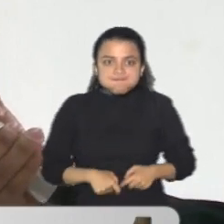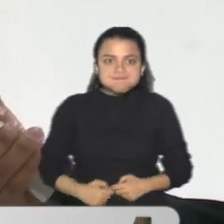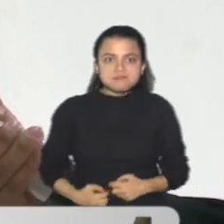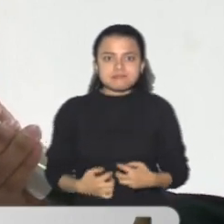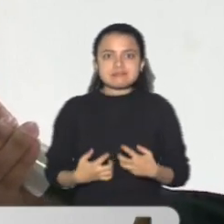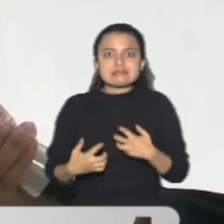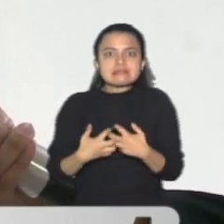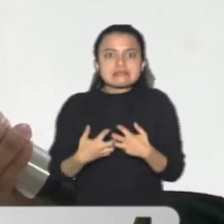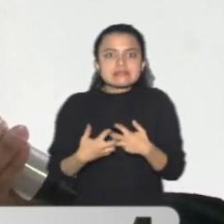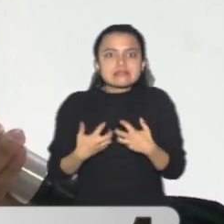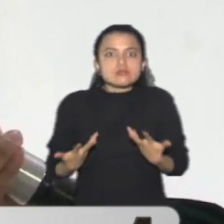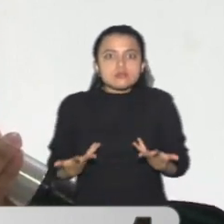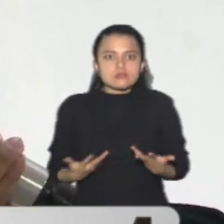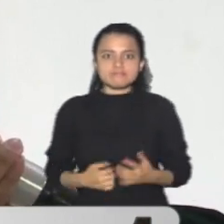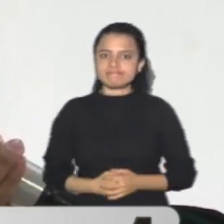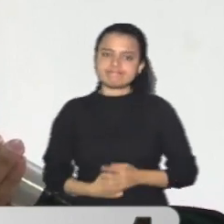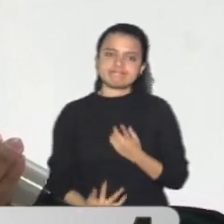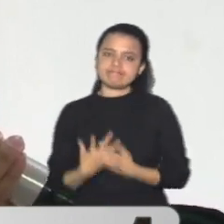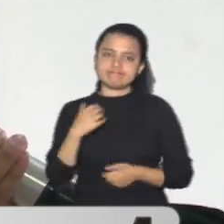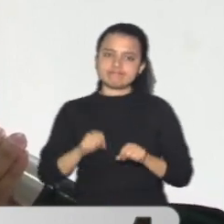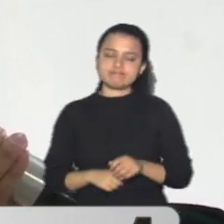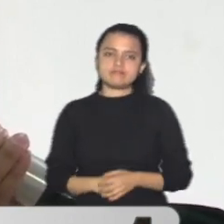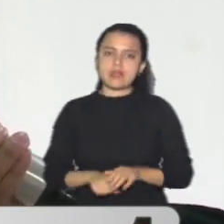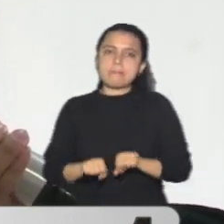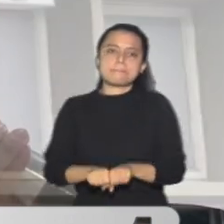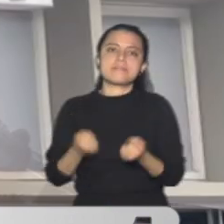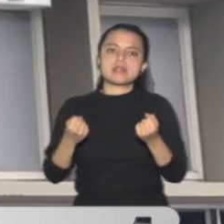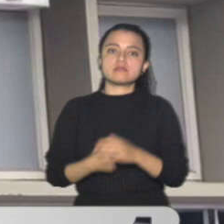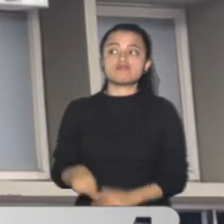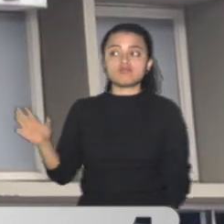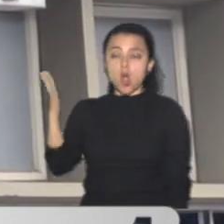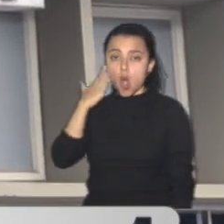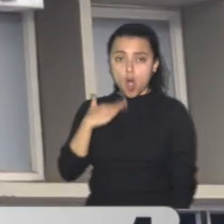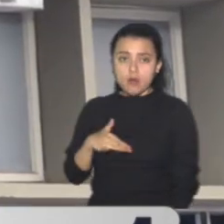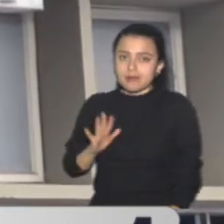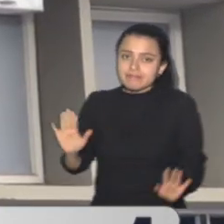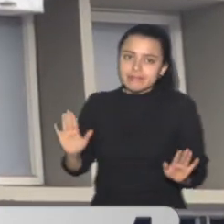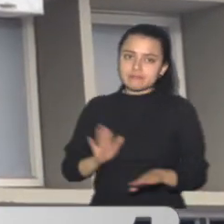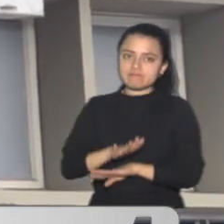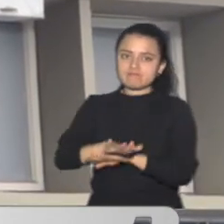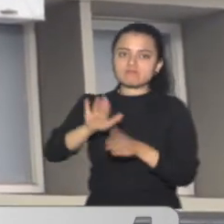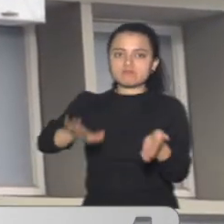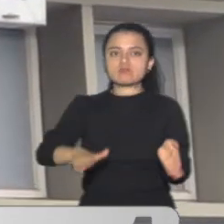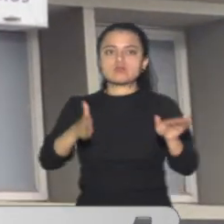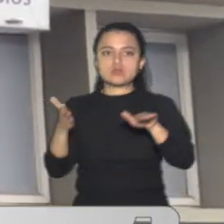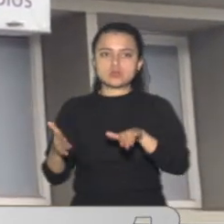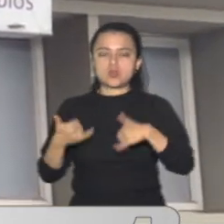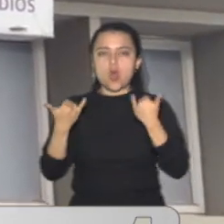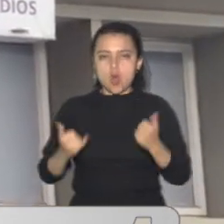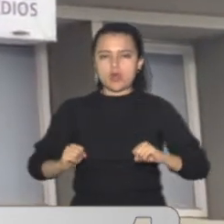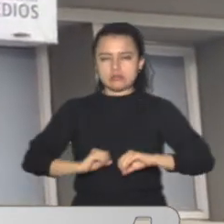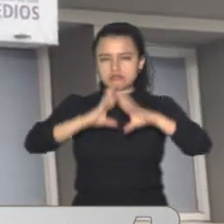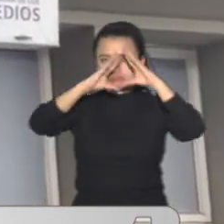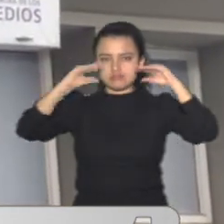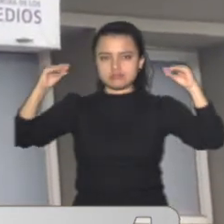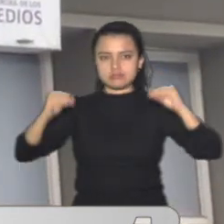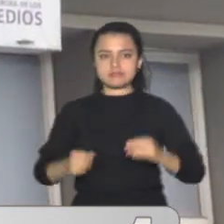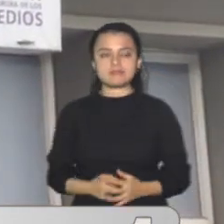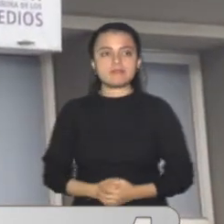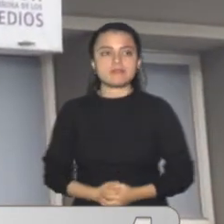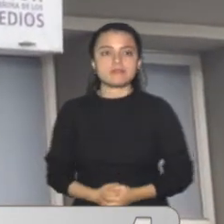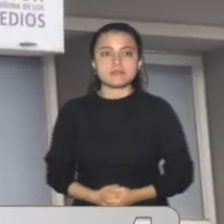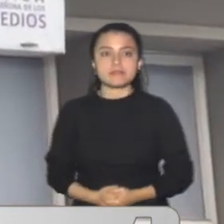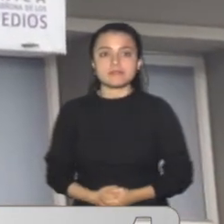también están en muy malas condiciones y pues este muchacho a pesar de su juventud pierde la vida en la madrugada del día de hoy por otro lado